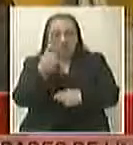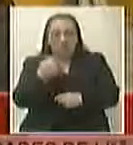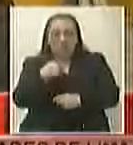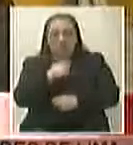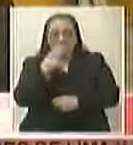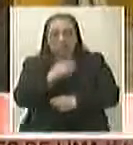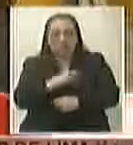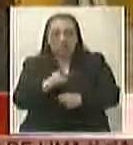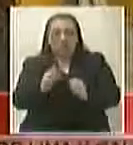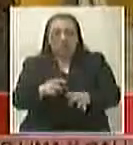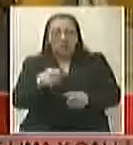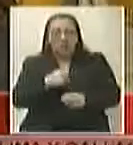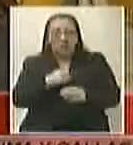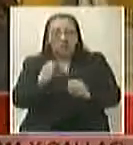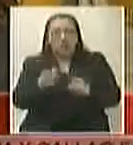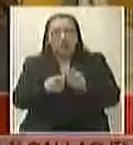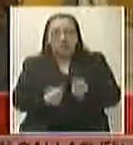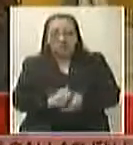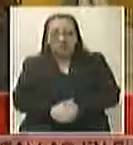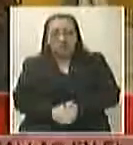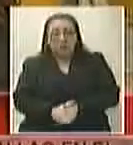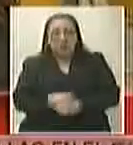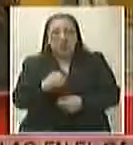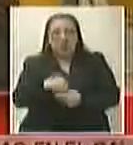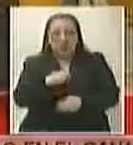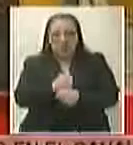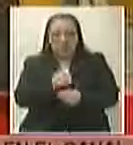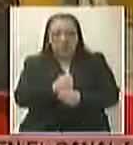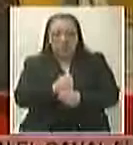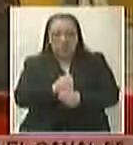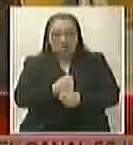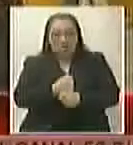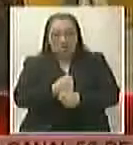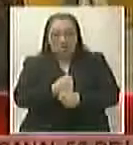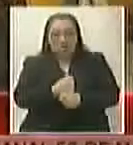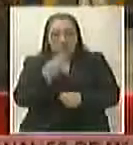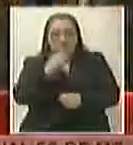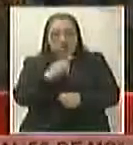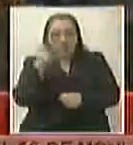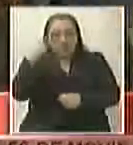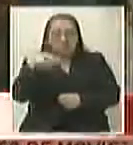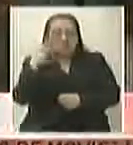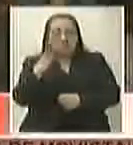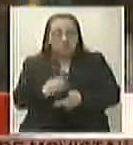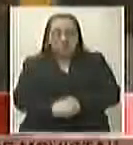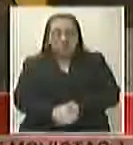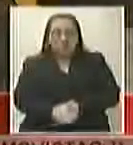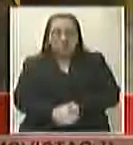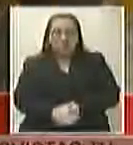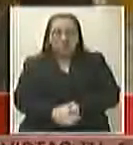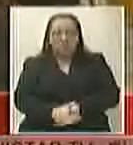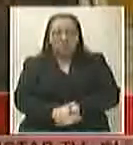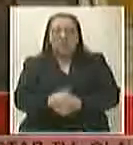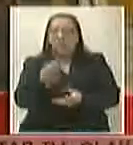nuestros niños, dejar nosotros como congresistas en este periodo legislativo huellas para aquellos niños que vienen, para aquellos niños y darle la